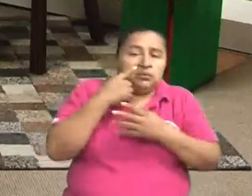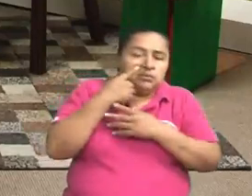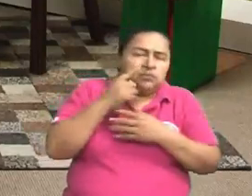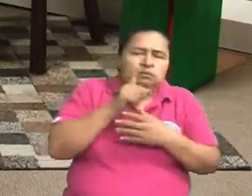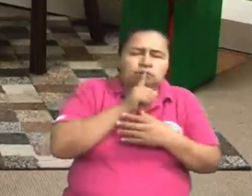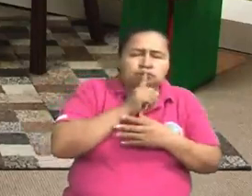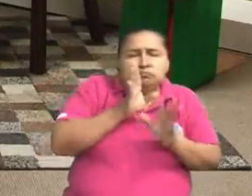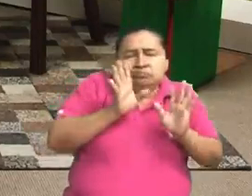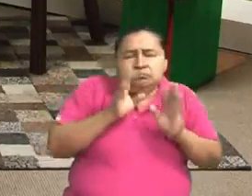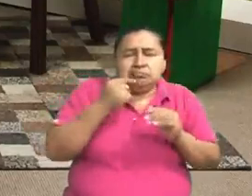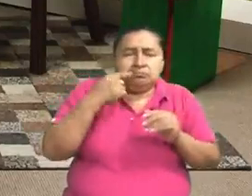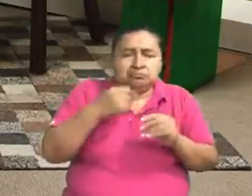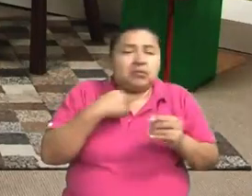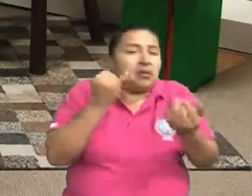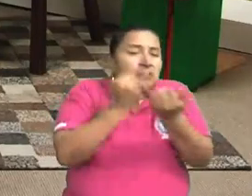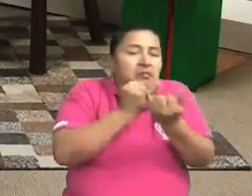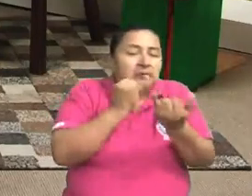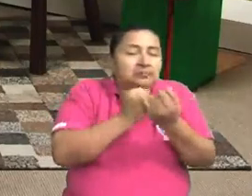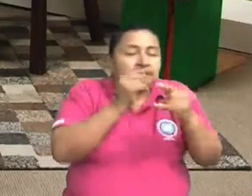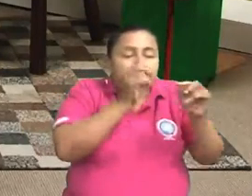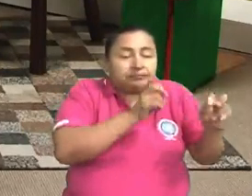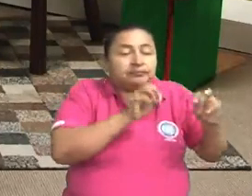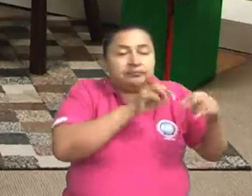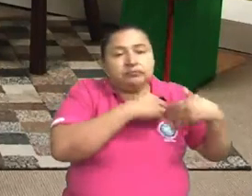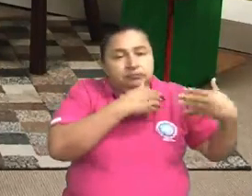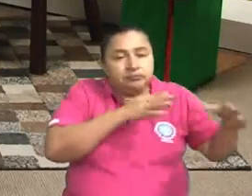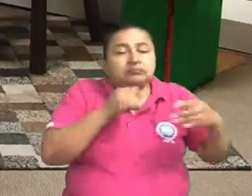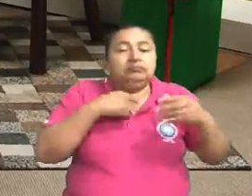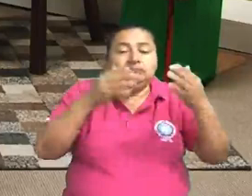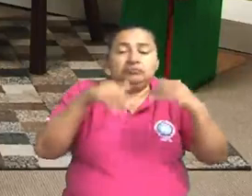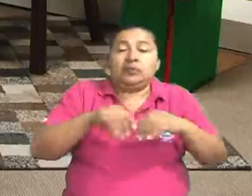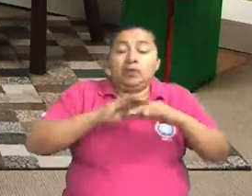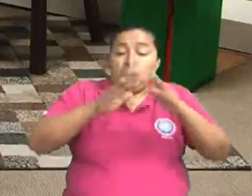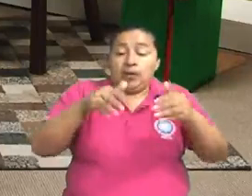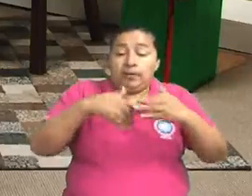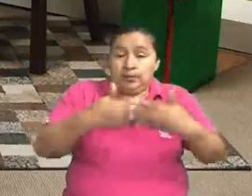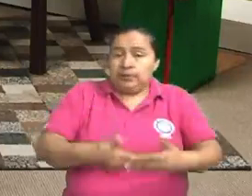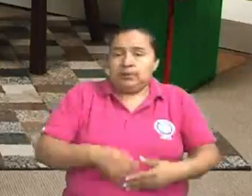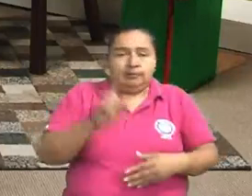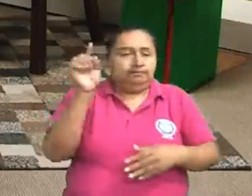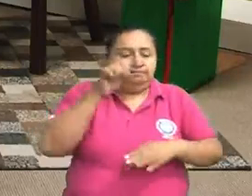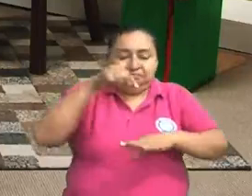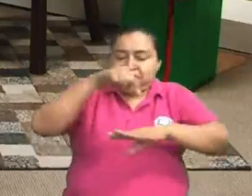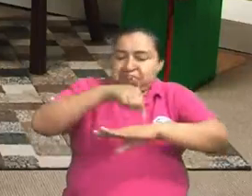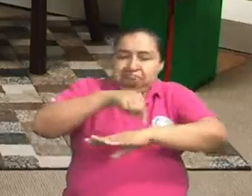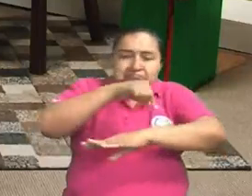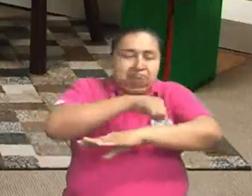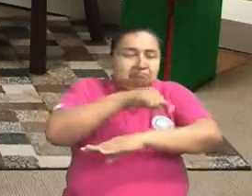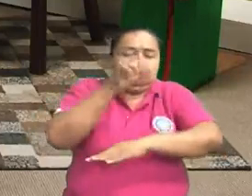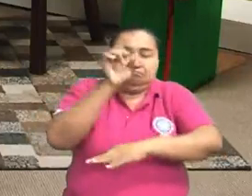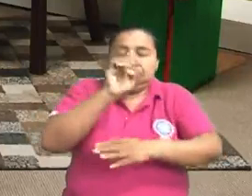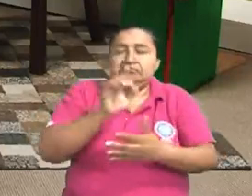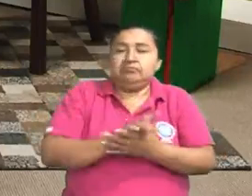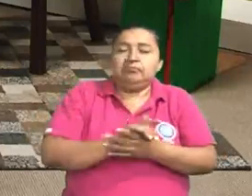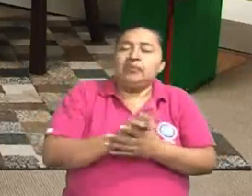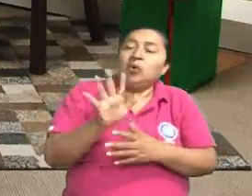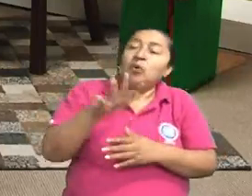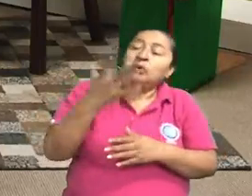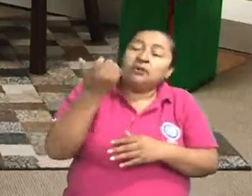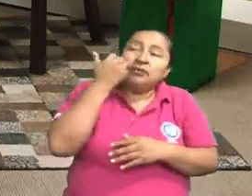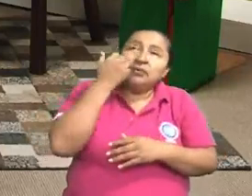se aplicamos en las mujeres embarazadas, no se aplica la terapia. ¿En qué otro tipo de enfermedades, doctora, también no se